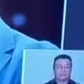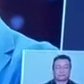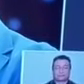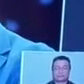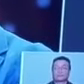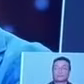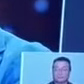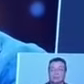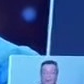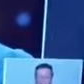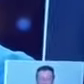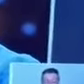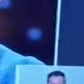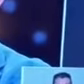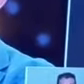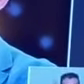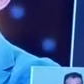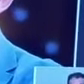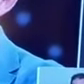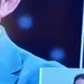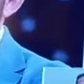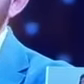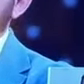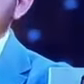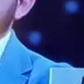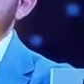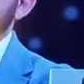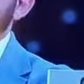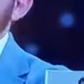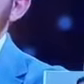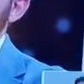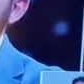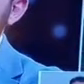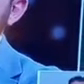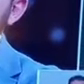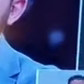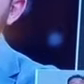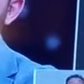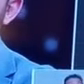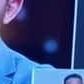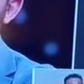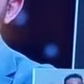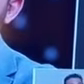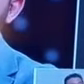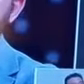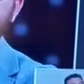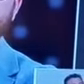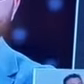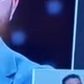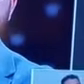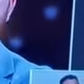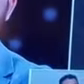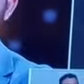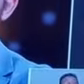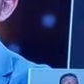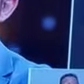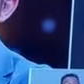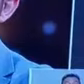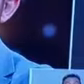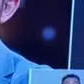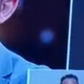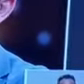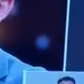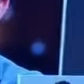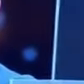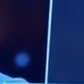Por cierto, tener criterio en estos casos, el principio tiene que ser devolver y la señal tiene que ser muy clara para quienes tomen la decisión de